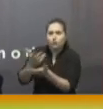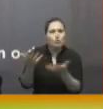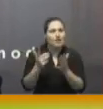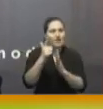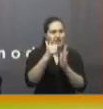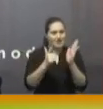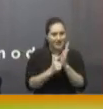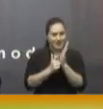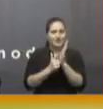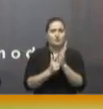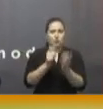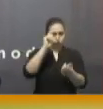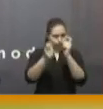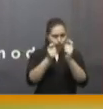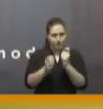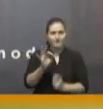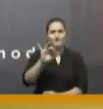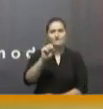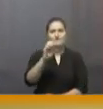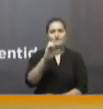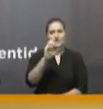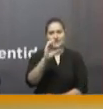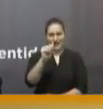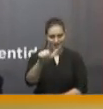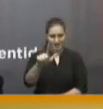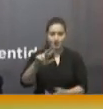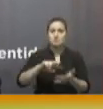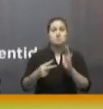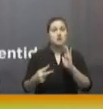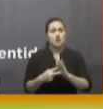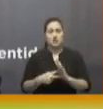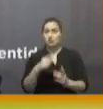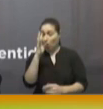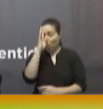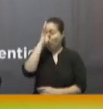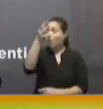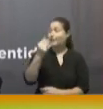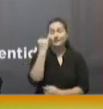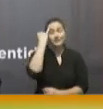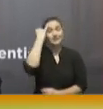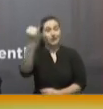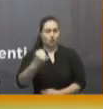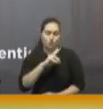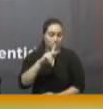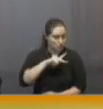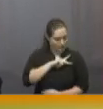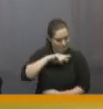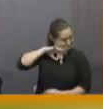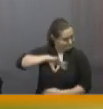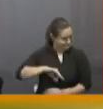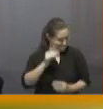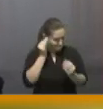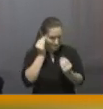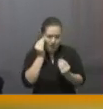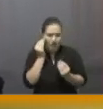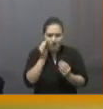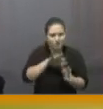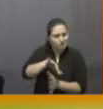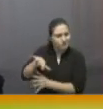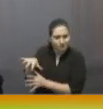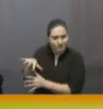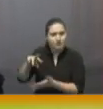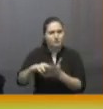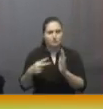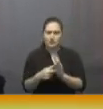equipo económico de la presidencia de la República el equipo encargado de identificar esas fuentes de ingresos o